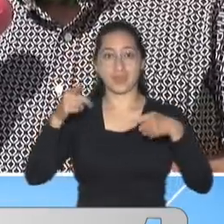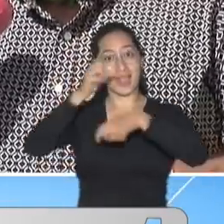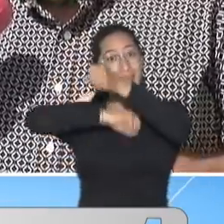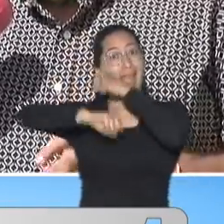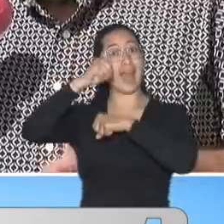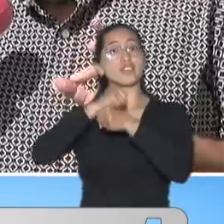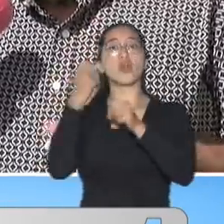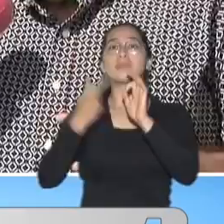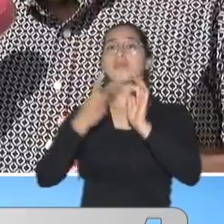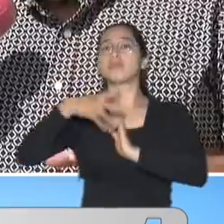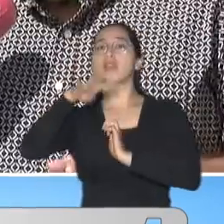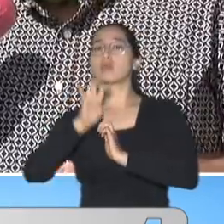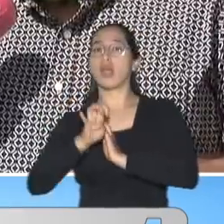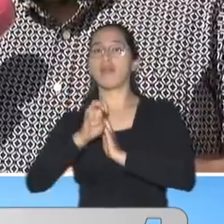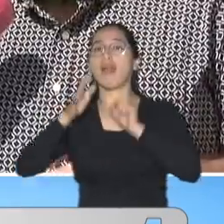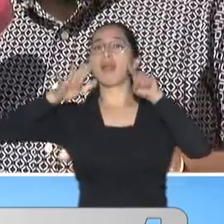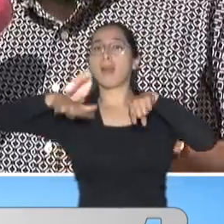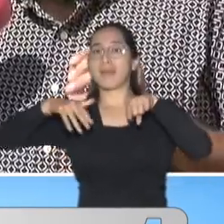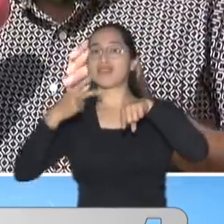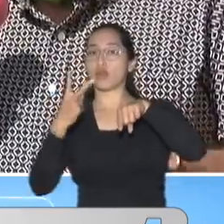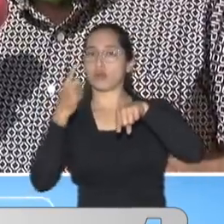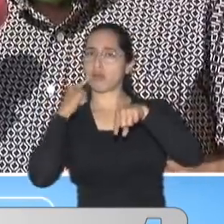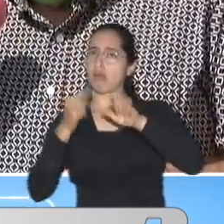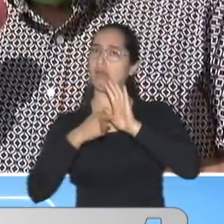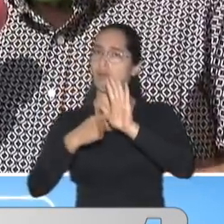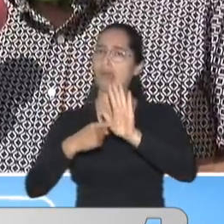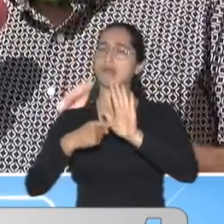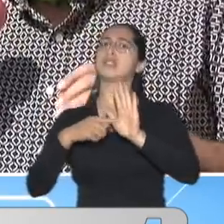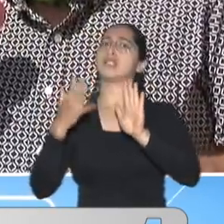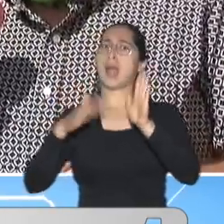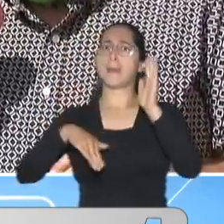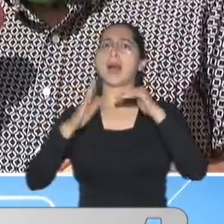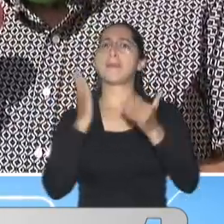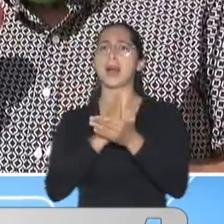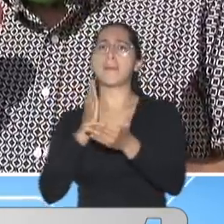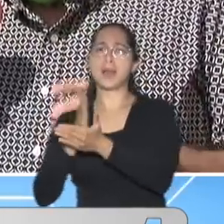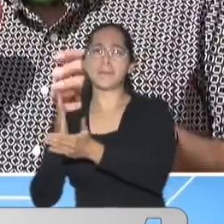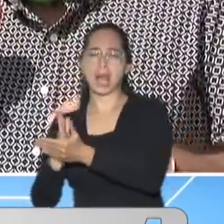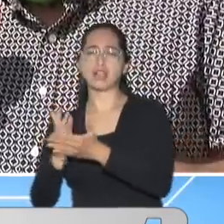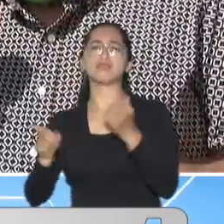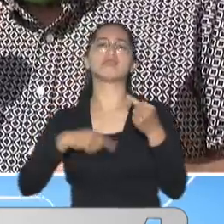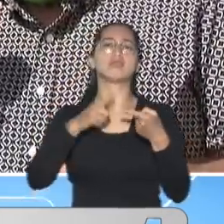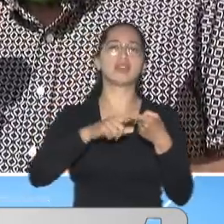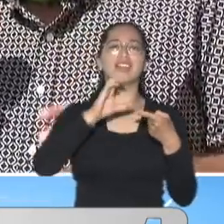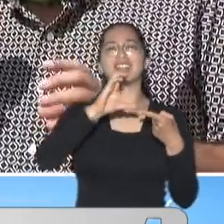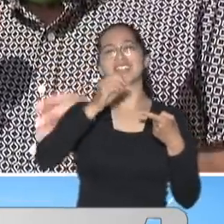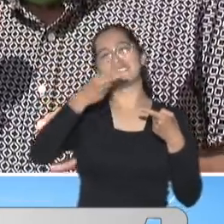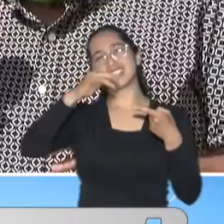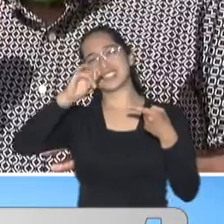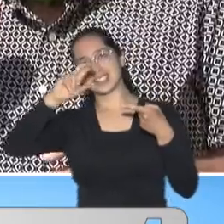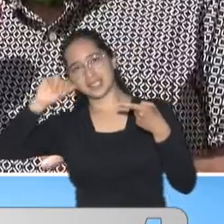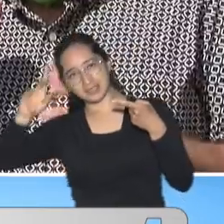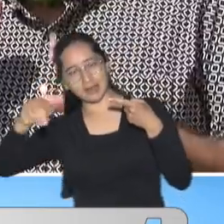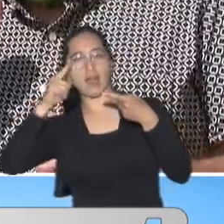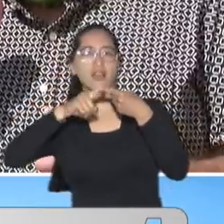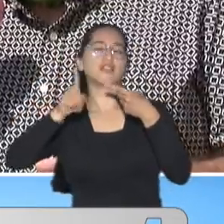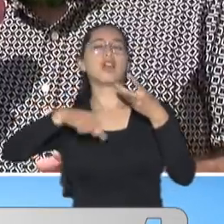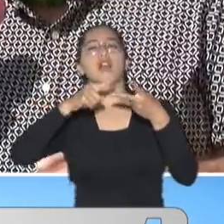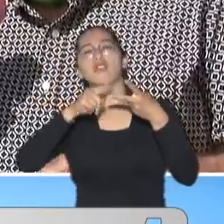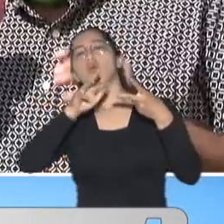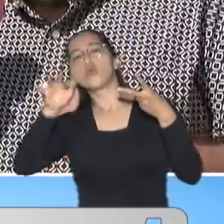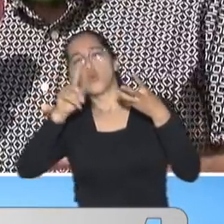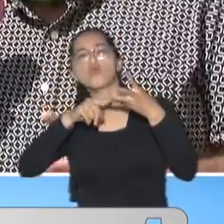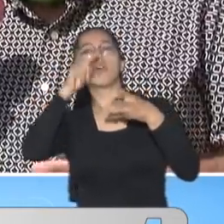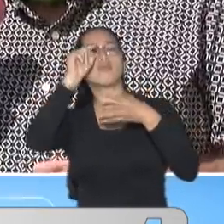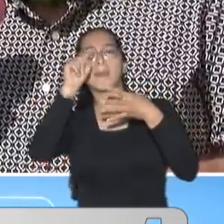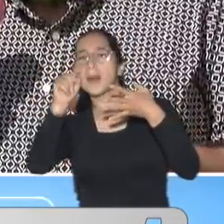2019, principalmente en los barrios Chiquinquirá, San Roque, Rebolo, Montes, Las Nieves